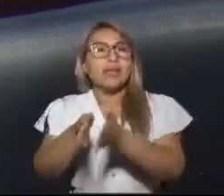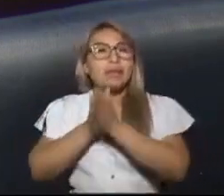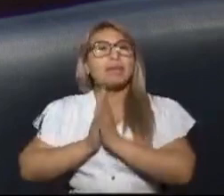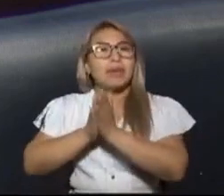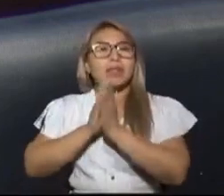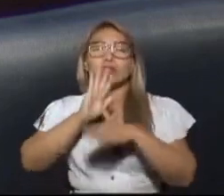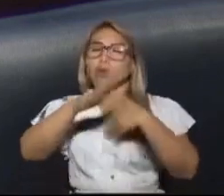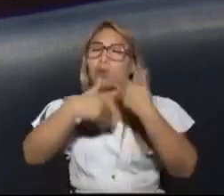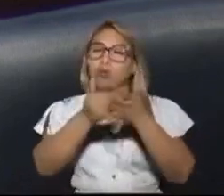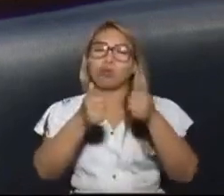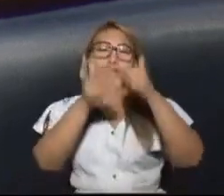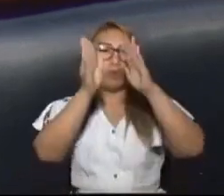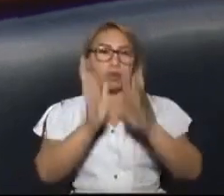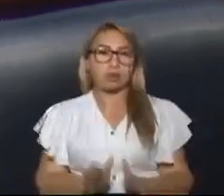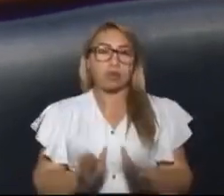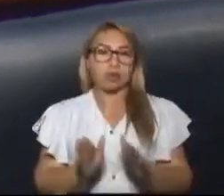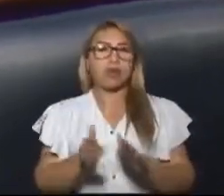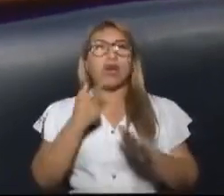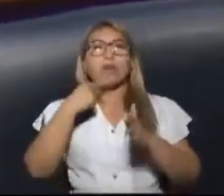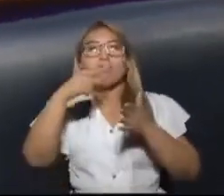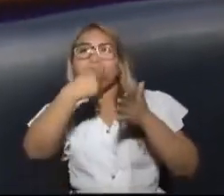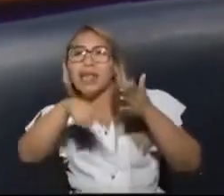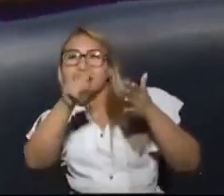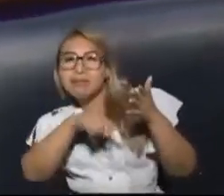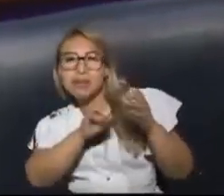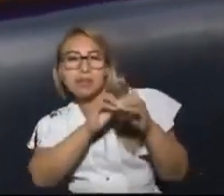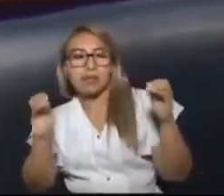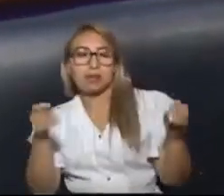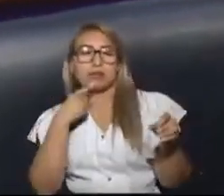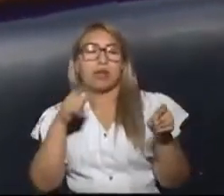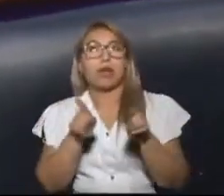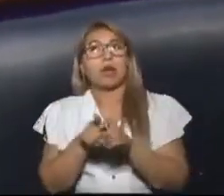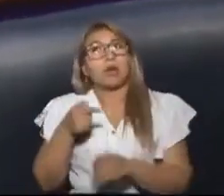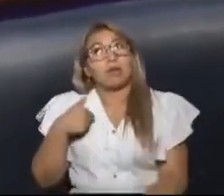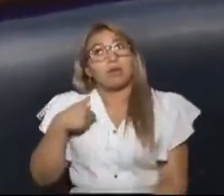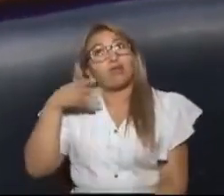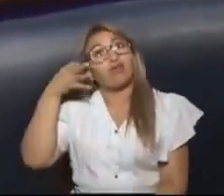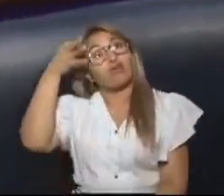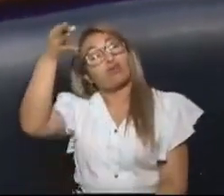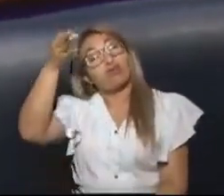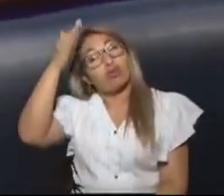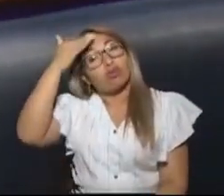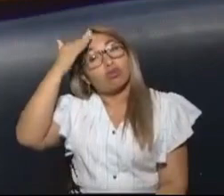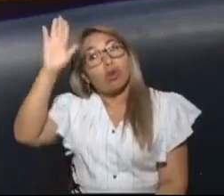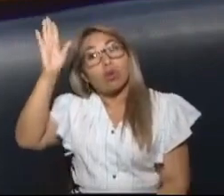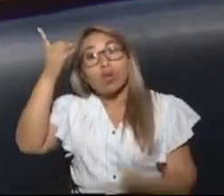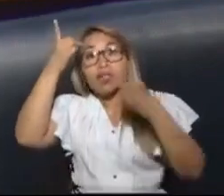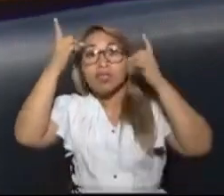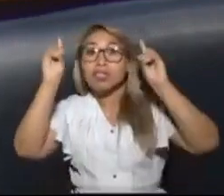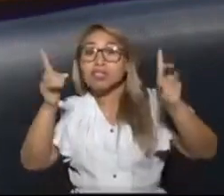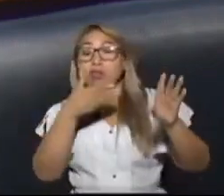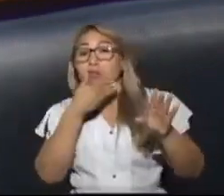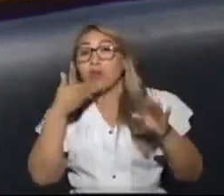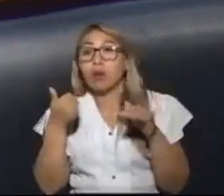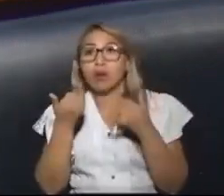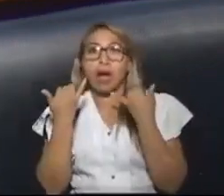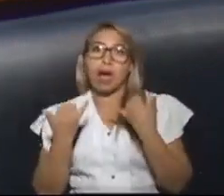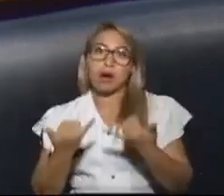los panameños. Más adelante sabremos si fue la mejor decisión, pero en estos